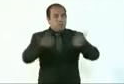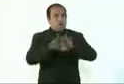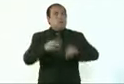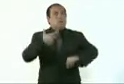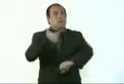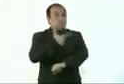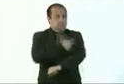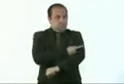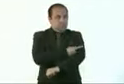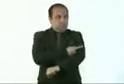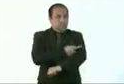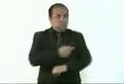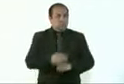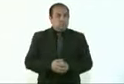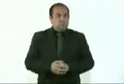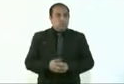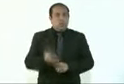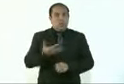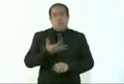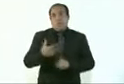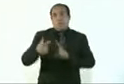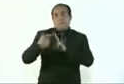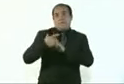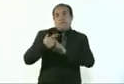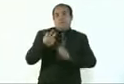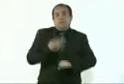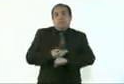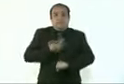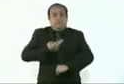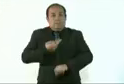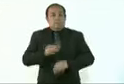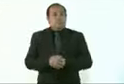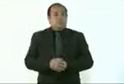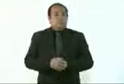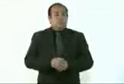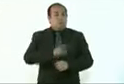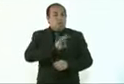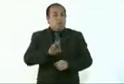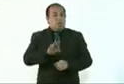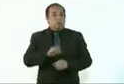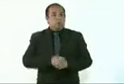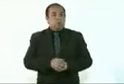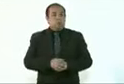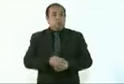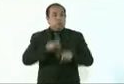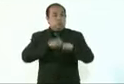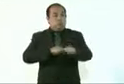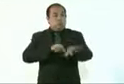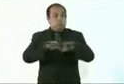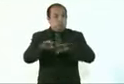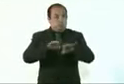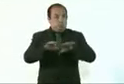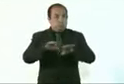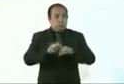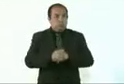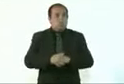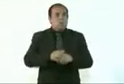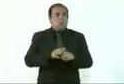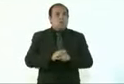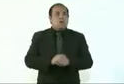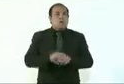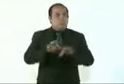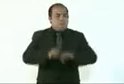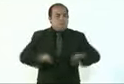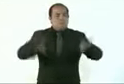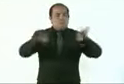vacunados nos da una seguridad mucho mayor y nos permite seguir cumpliendo con nuestra labor, que es la más excelsa,